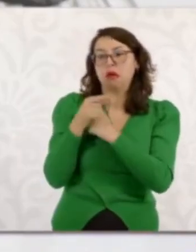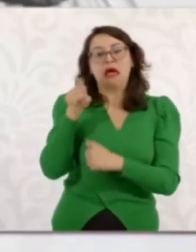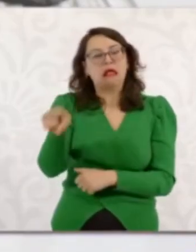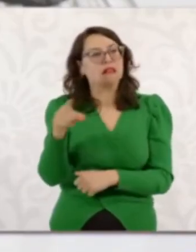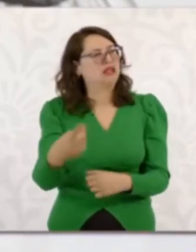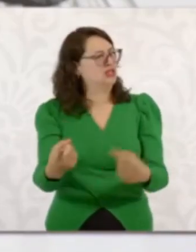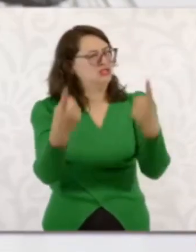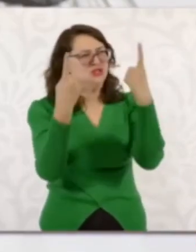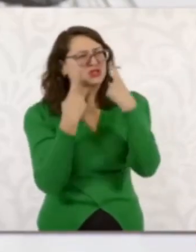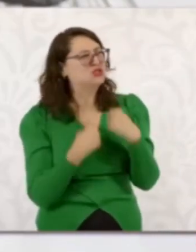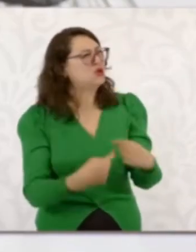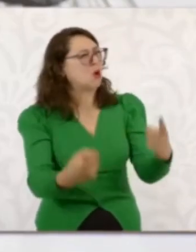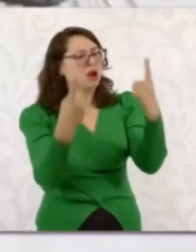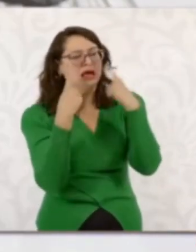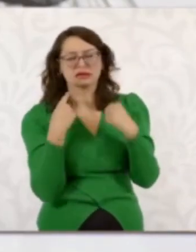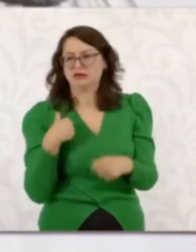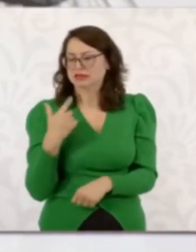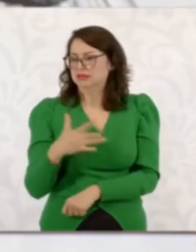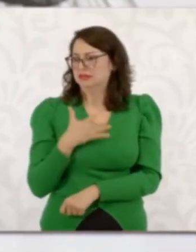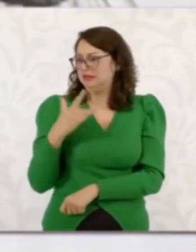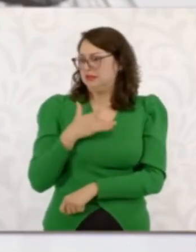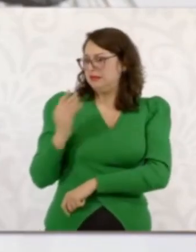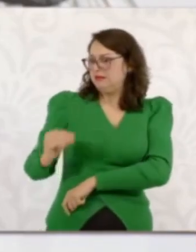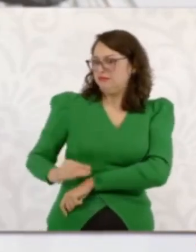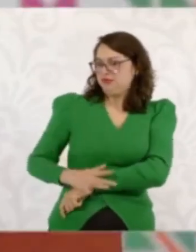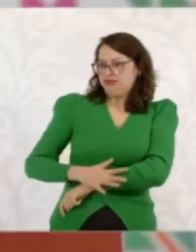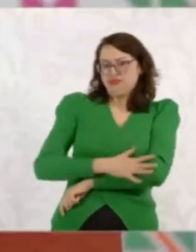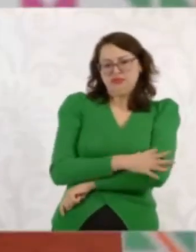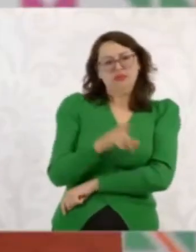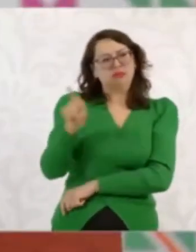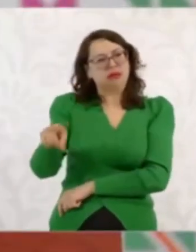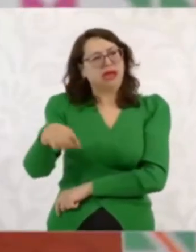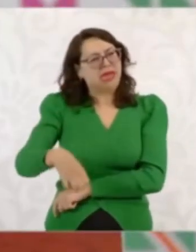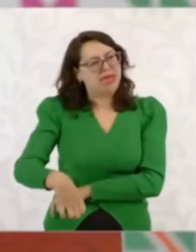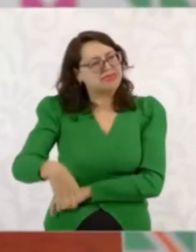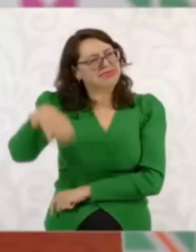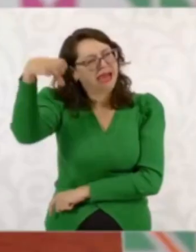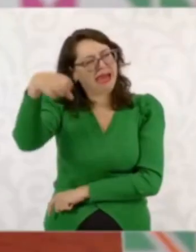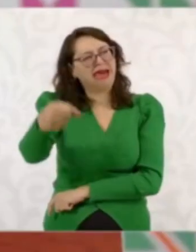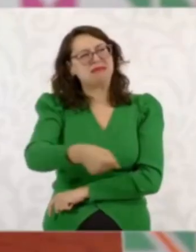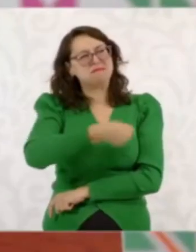una escena muy emotiva, un hombre mayor